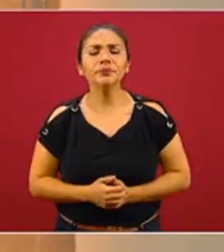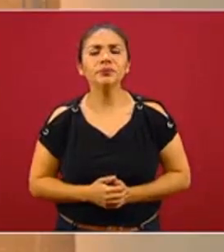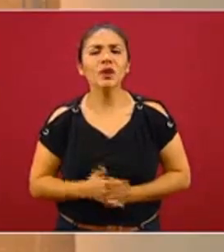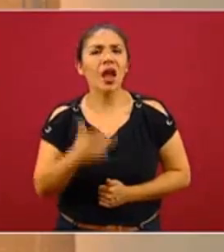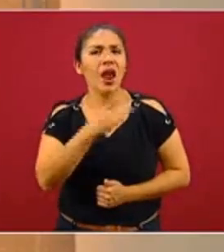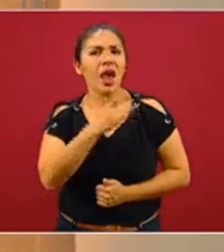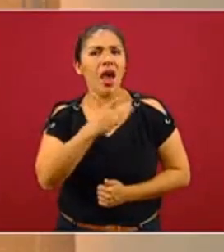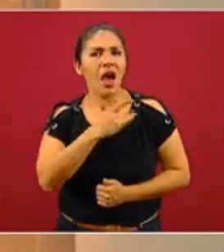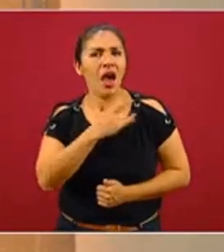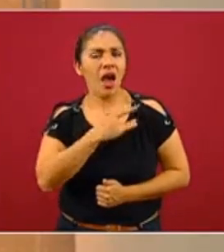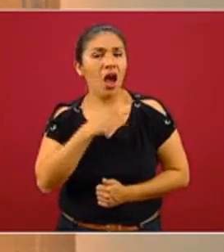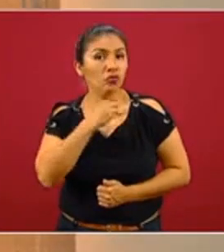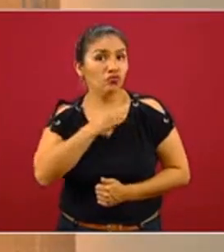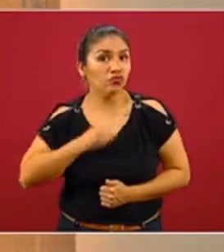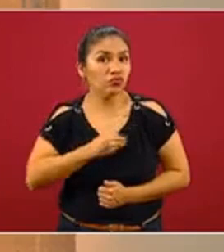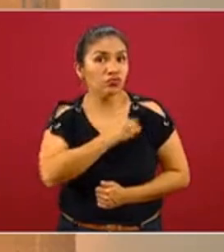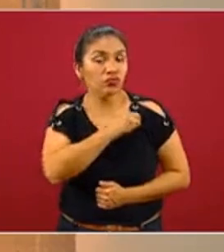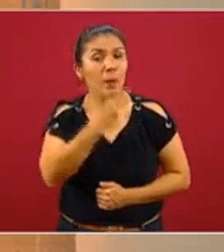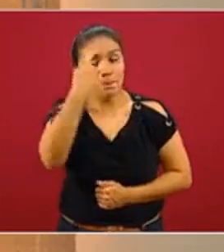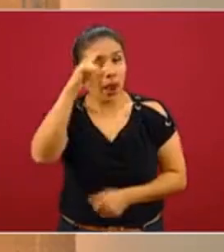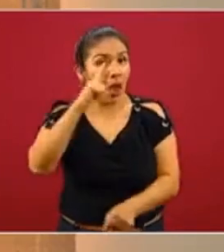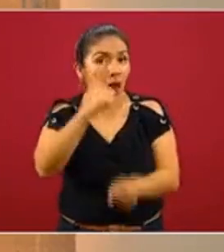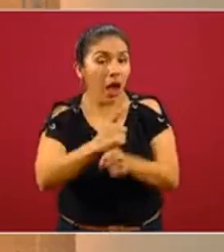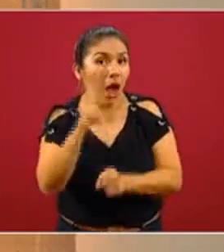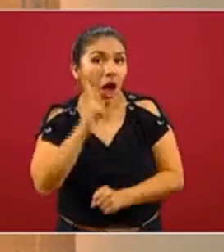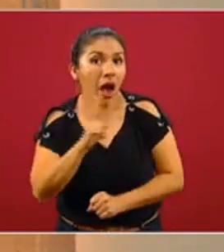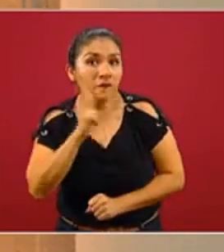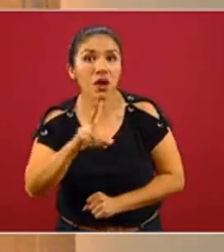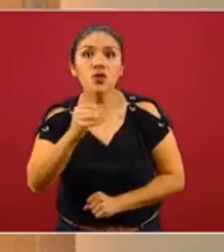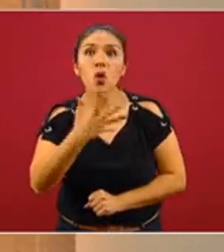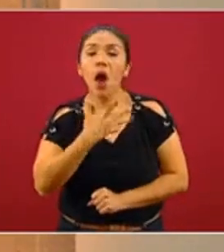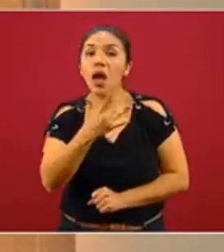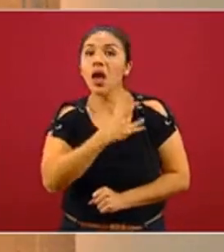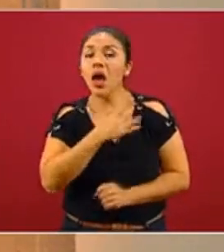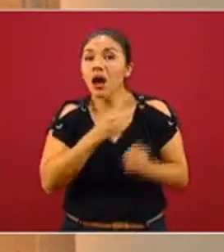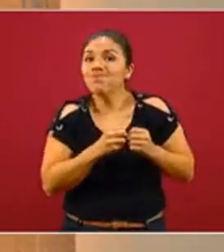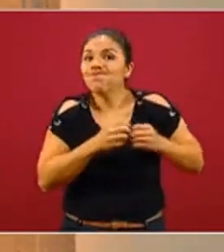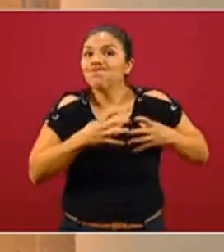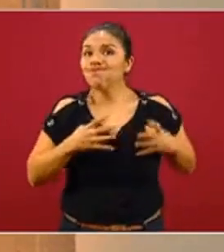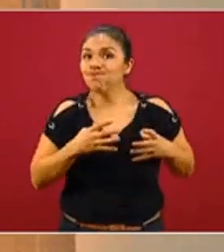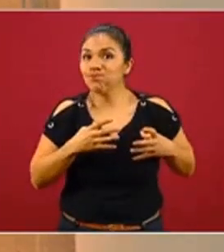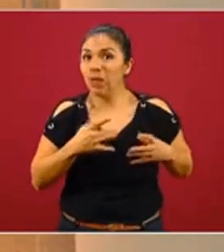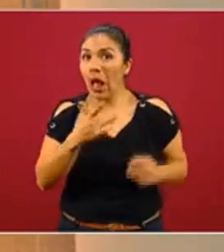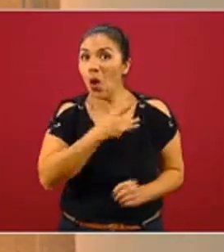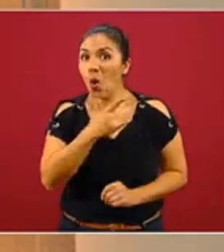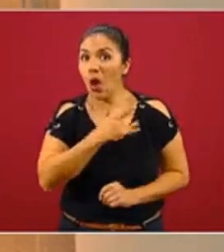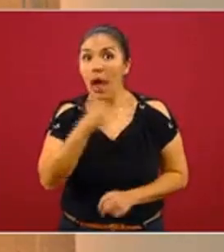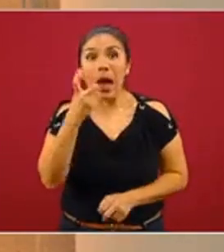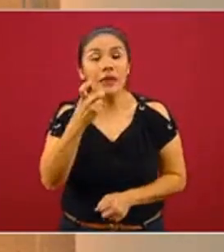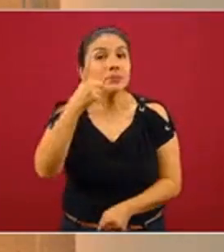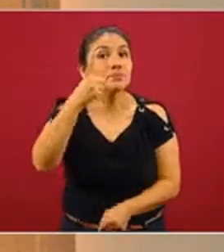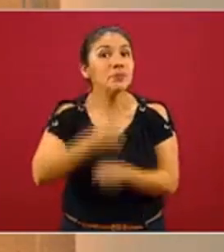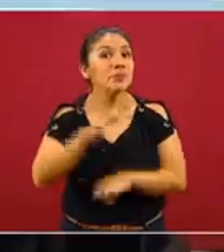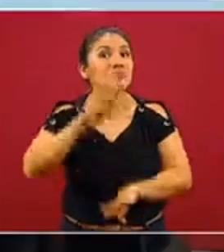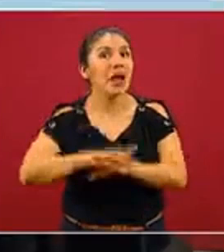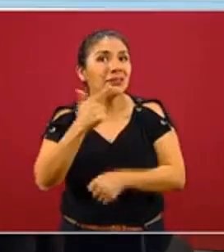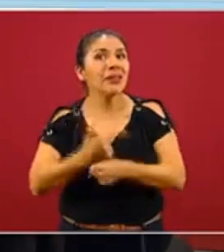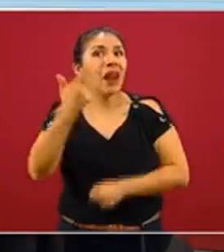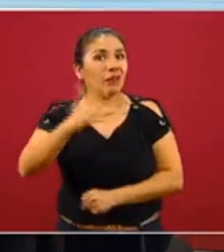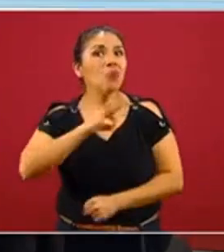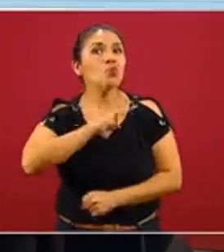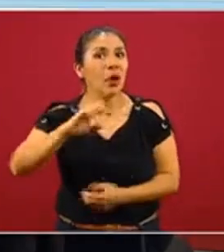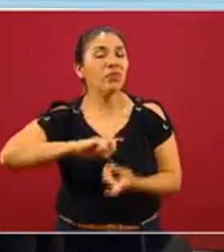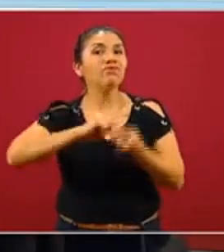ecocardiograma de corazón, sobre todo para ver si no existe inflamación cardíaca, que ese es el principal riesgo que puede conllevar